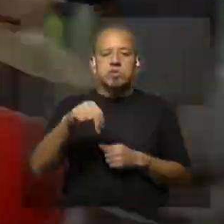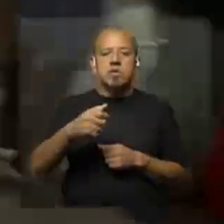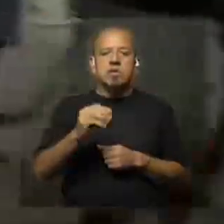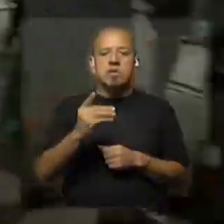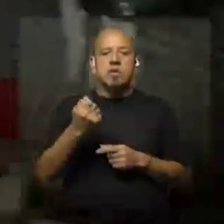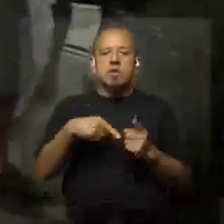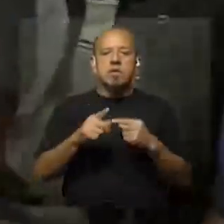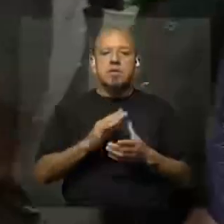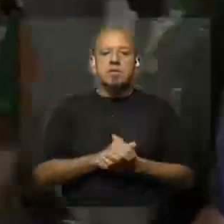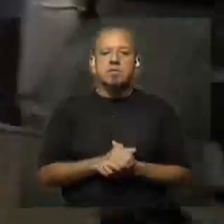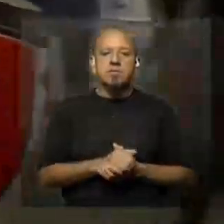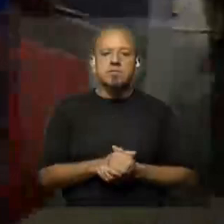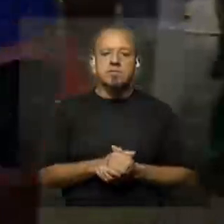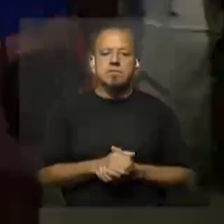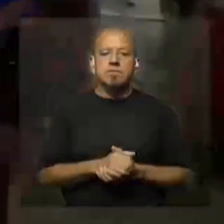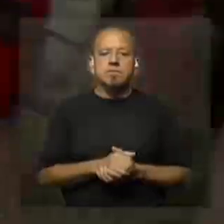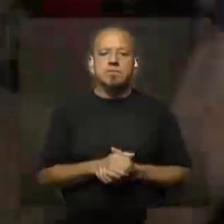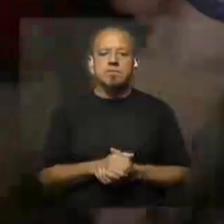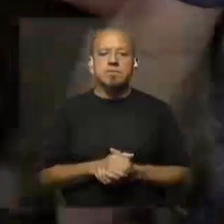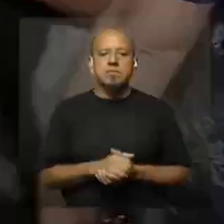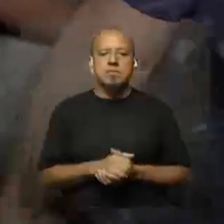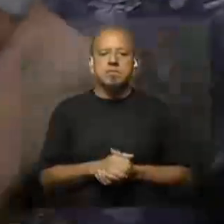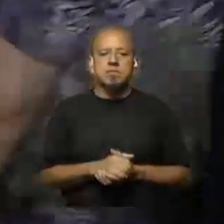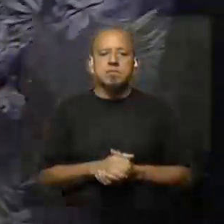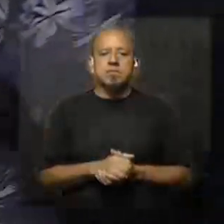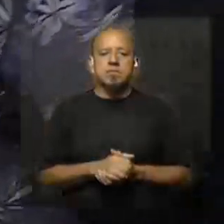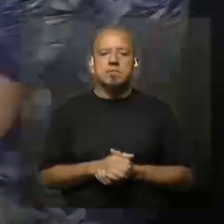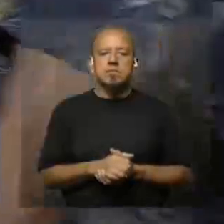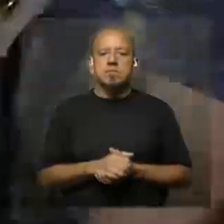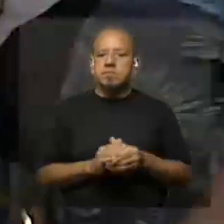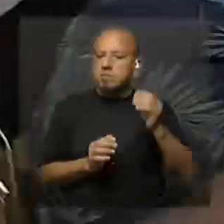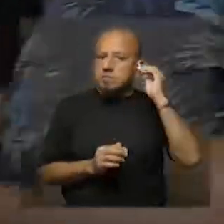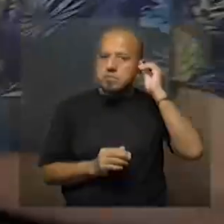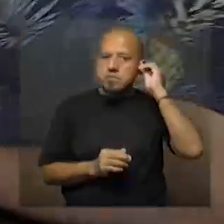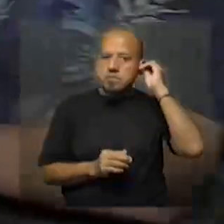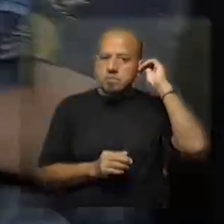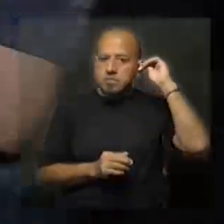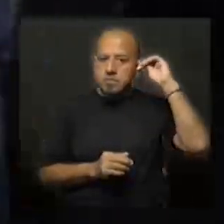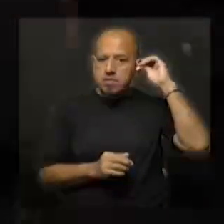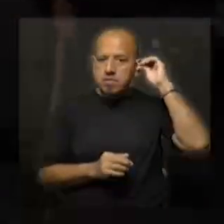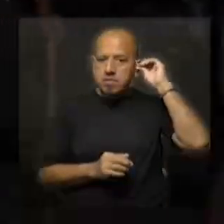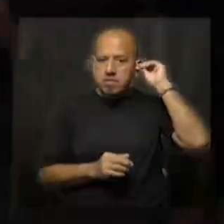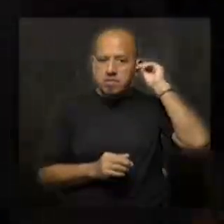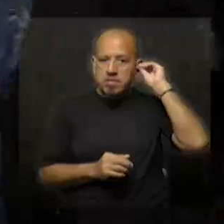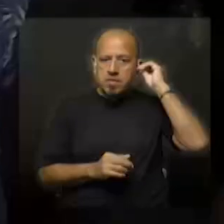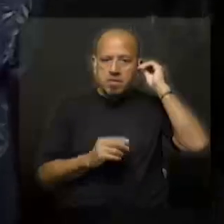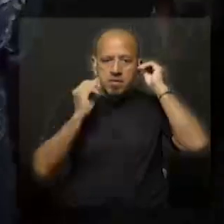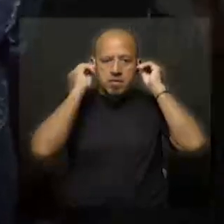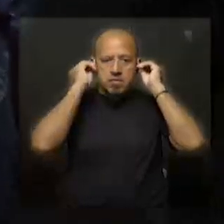Les voy a pedir, mira, yo te remo a los muchachos. Muchachos, ¿podemos hacer un pedacito de Lonjas de Quareim para cerrar el móvil de Mirá